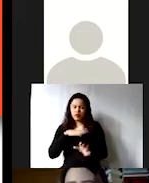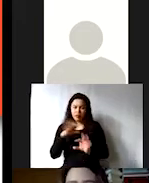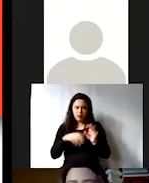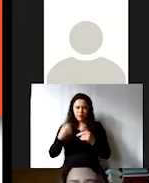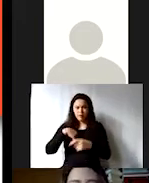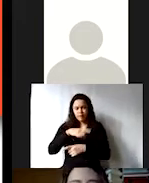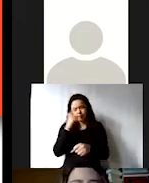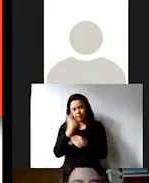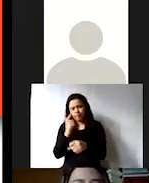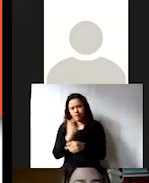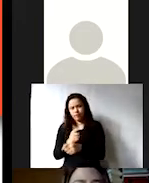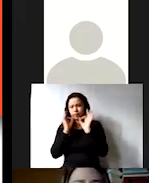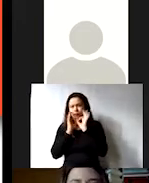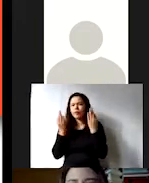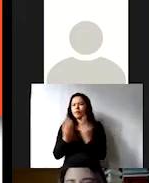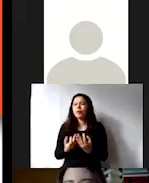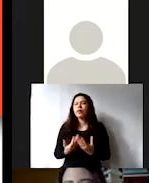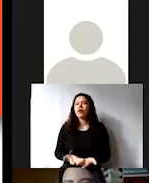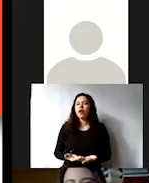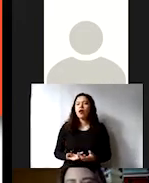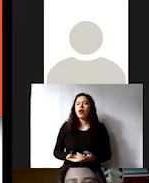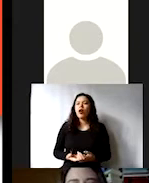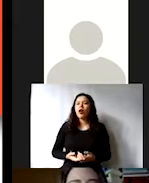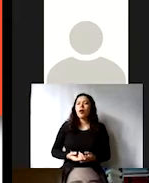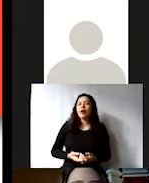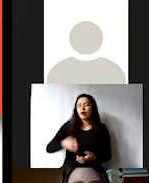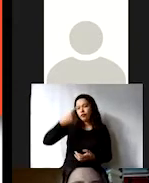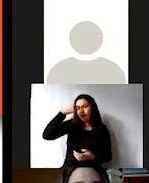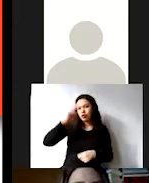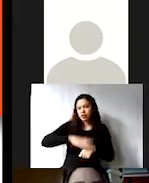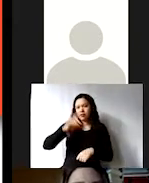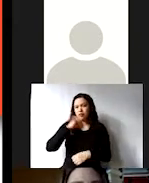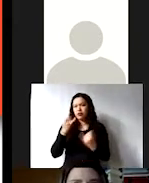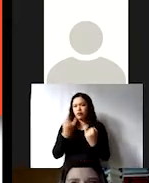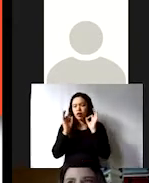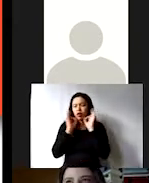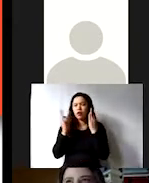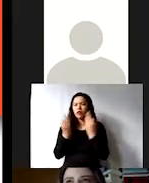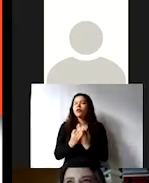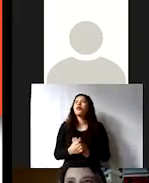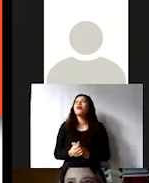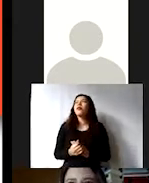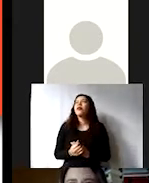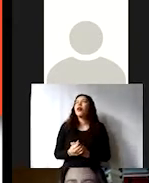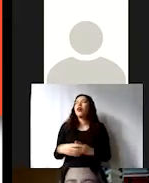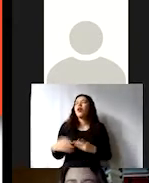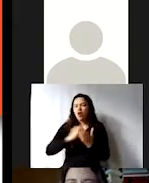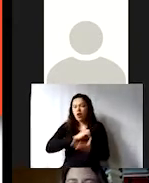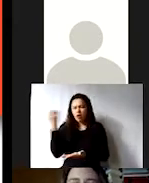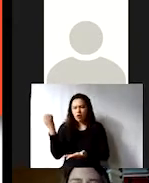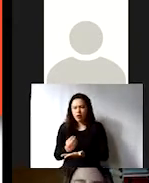identificamos como de manera más sencilla y también como de manera un poco, no quiero decir obligatoria,